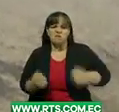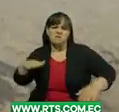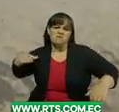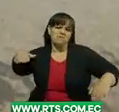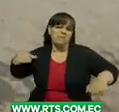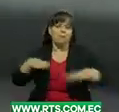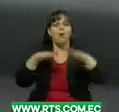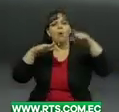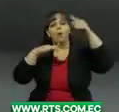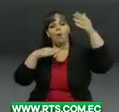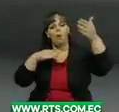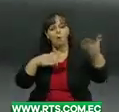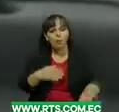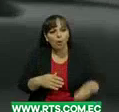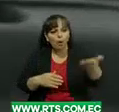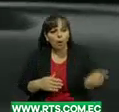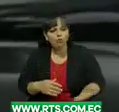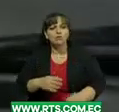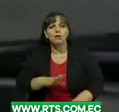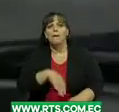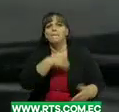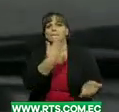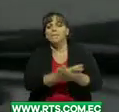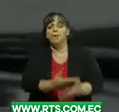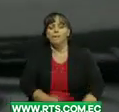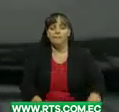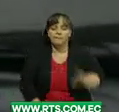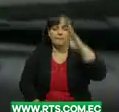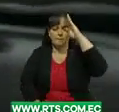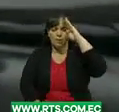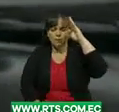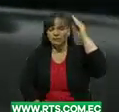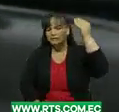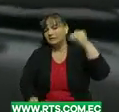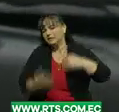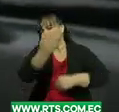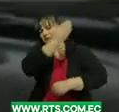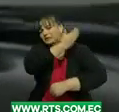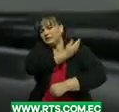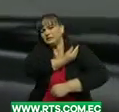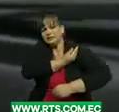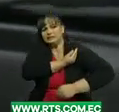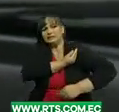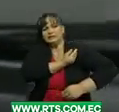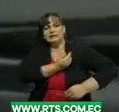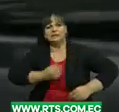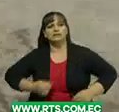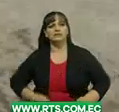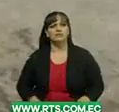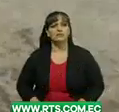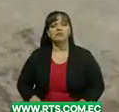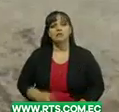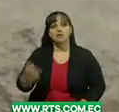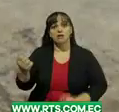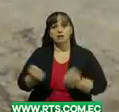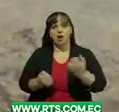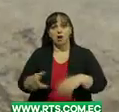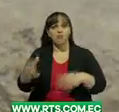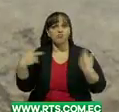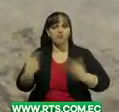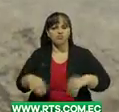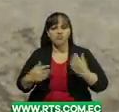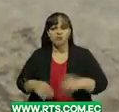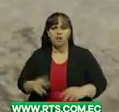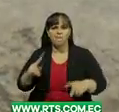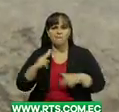velocidad, empezando a hacer maniobras peligrosas al transcurso de las distintas vías e incluso por ahí por dos